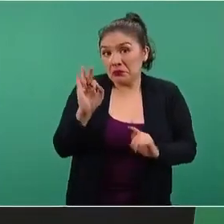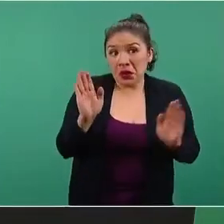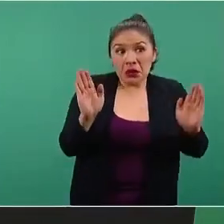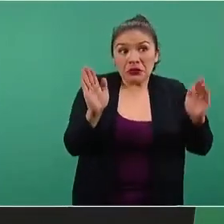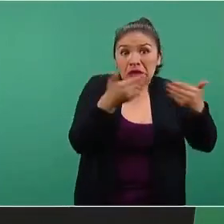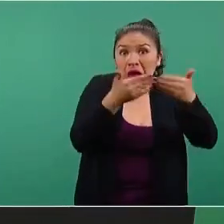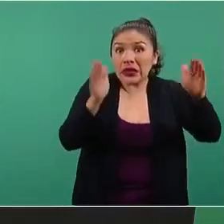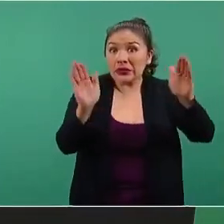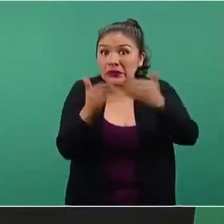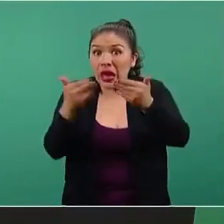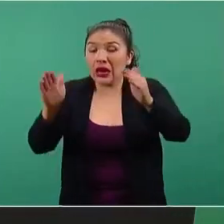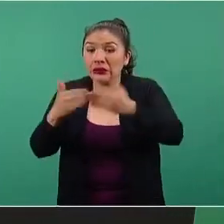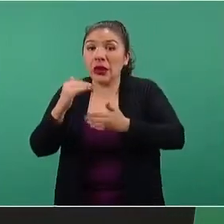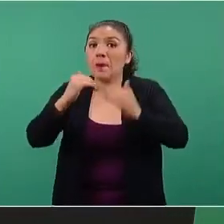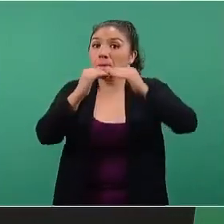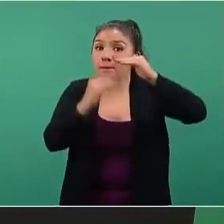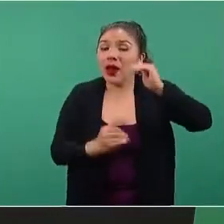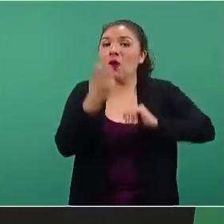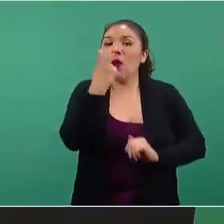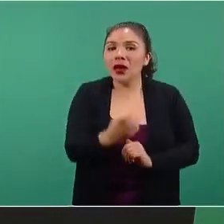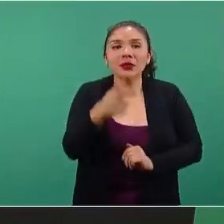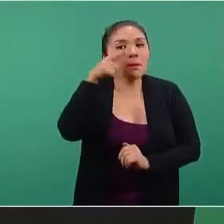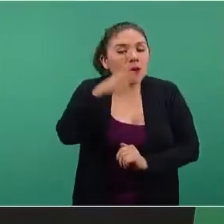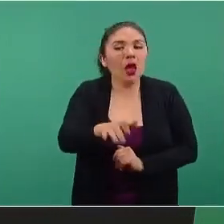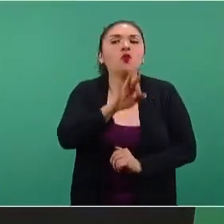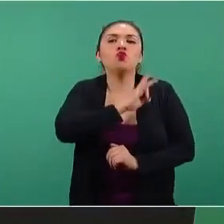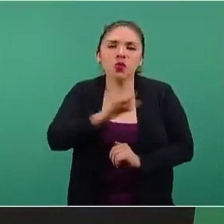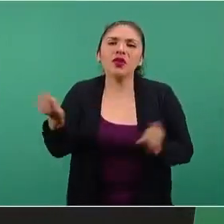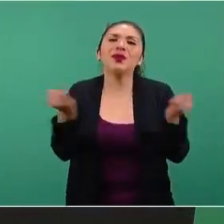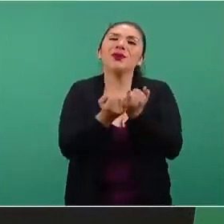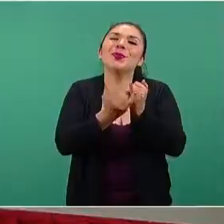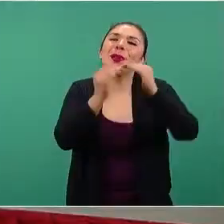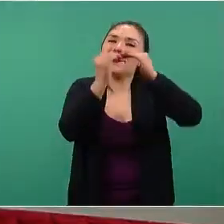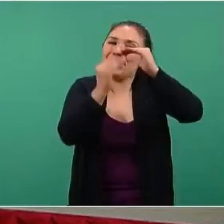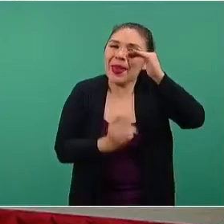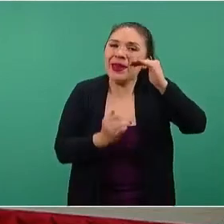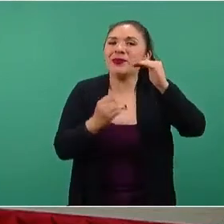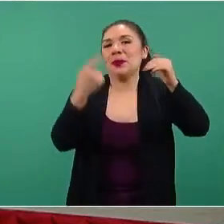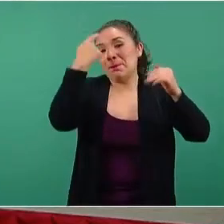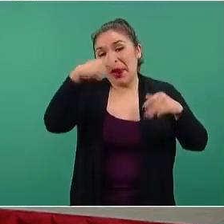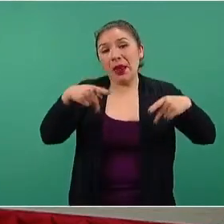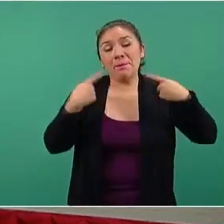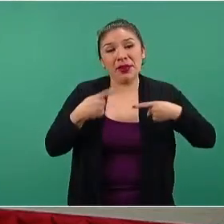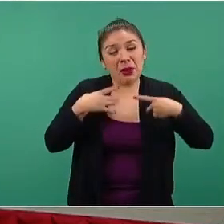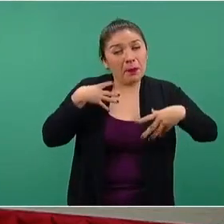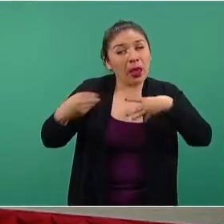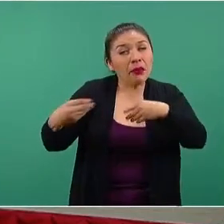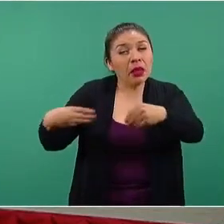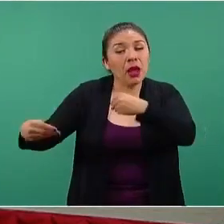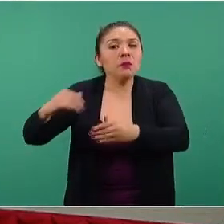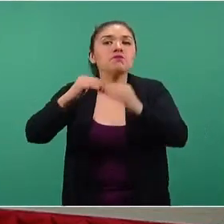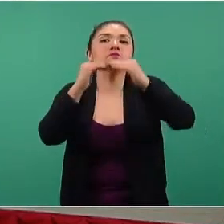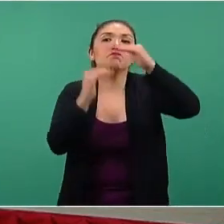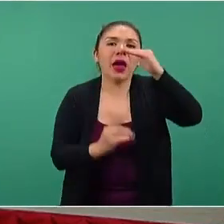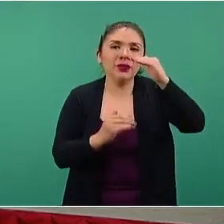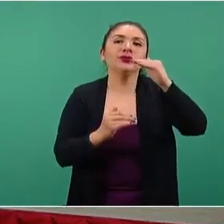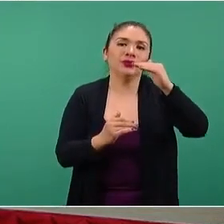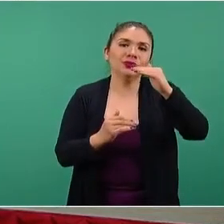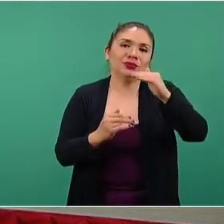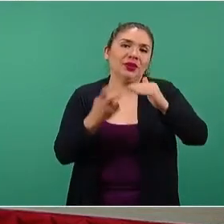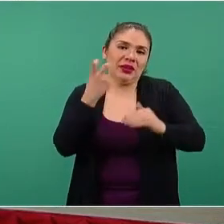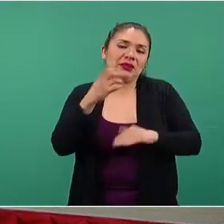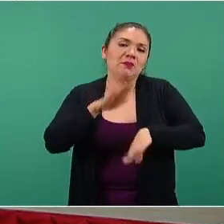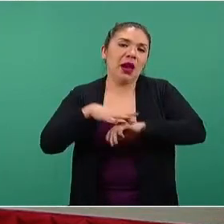nos dé una disminución en el número de casos, una meseta y una disminución en el número de casos